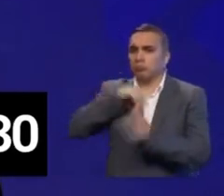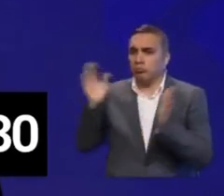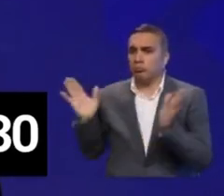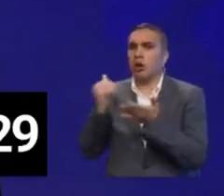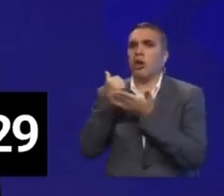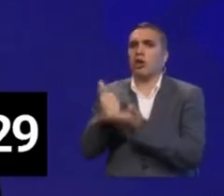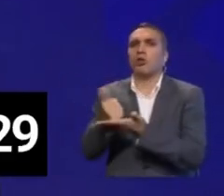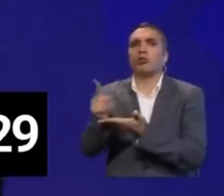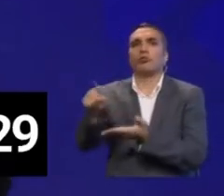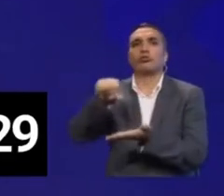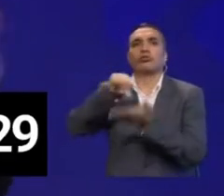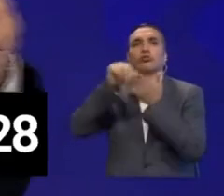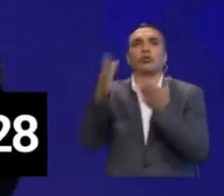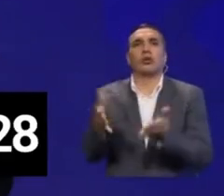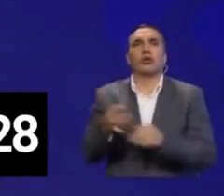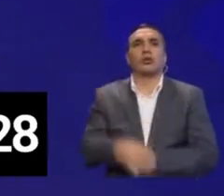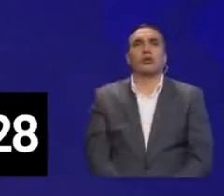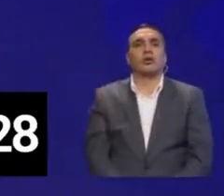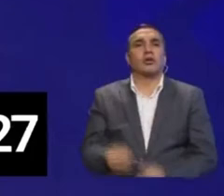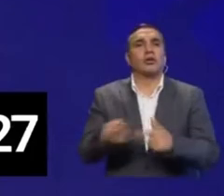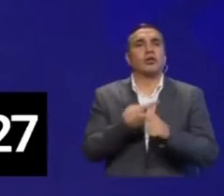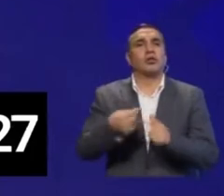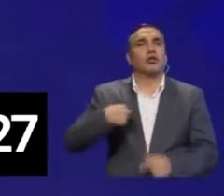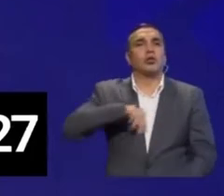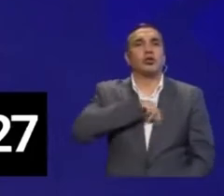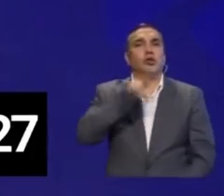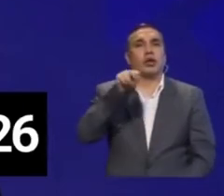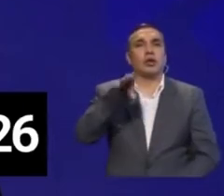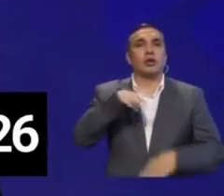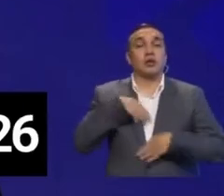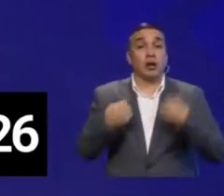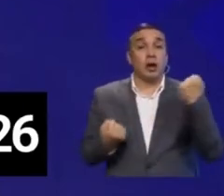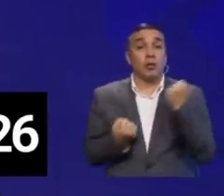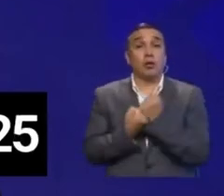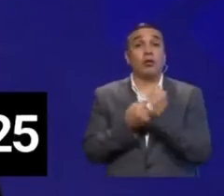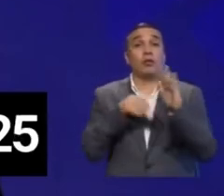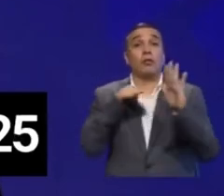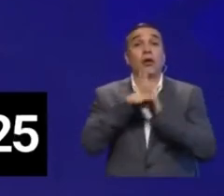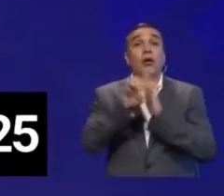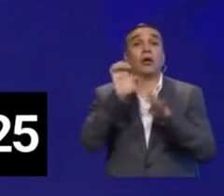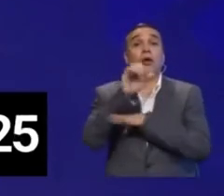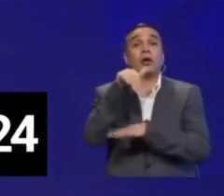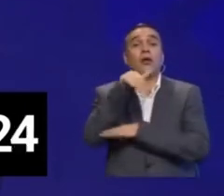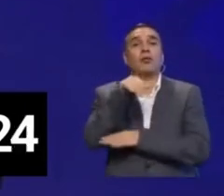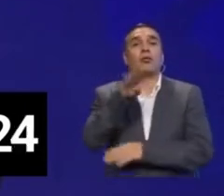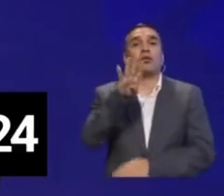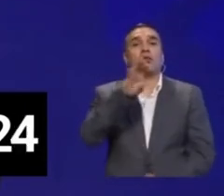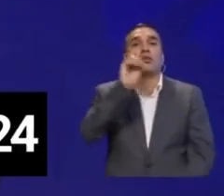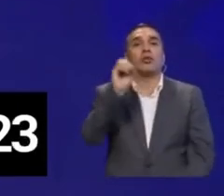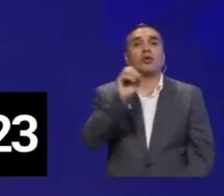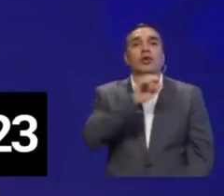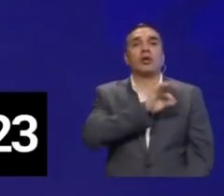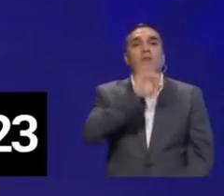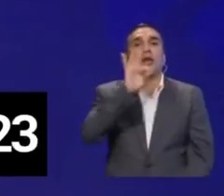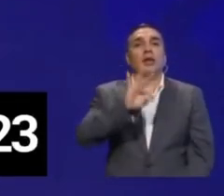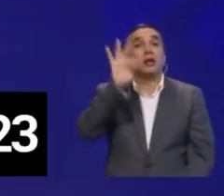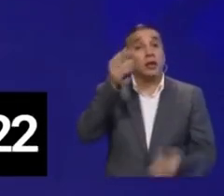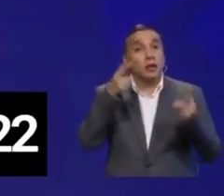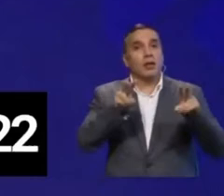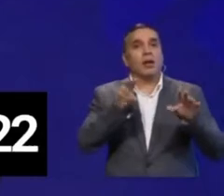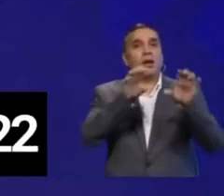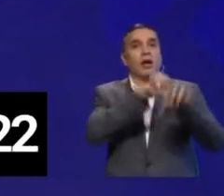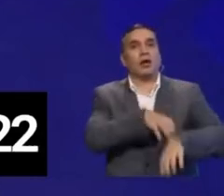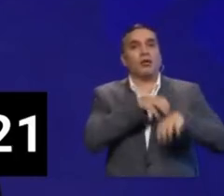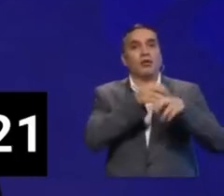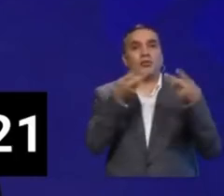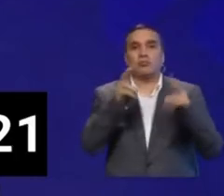financiera de un ciudadano y de una familia. Y eso no lo vamos a permitir. Con apoyo a través de Ban Ecuador al 4% de tasa de interés, también para los agricultores, y también